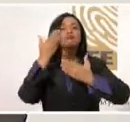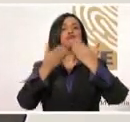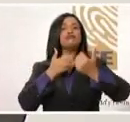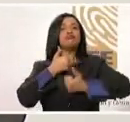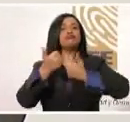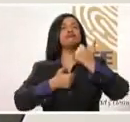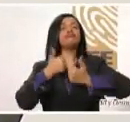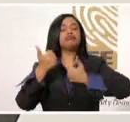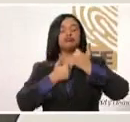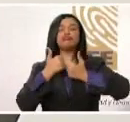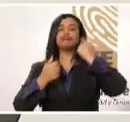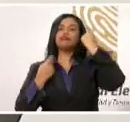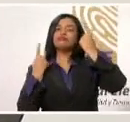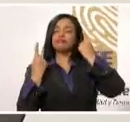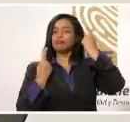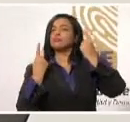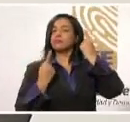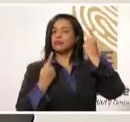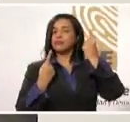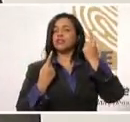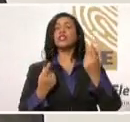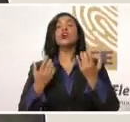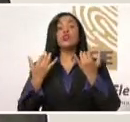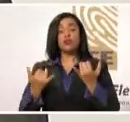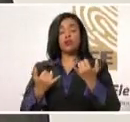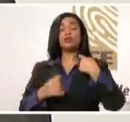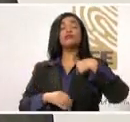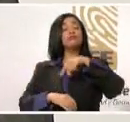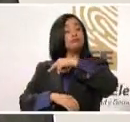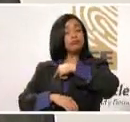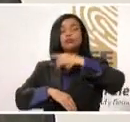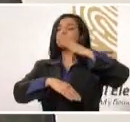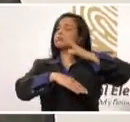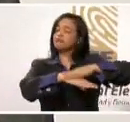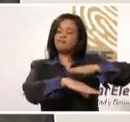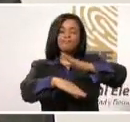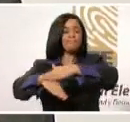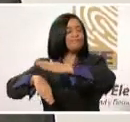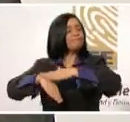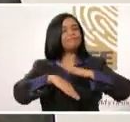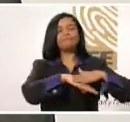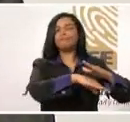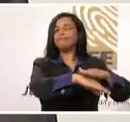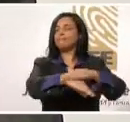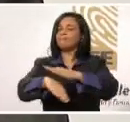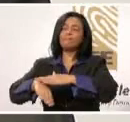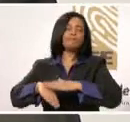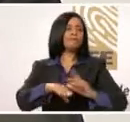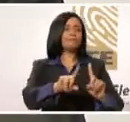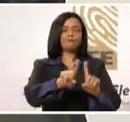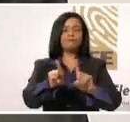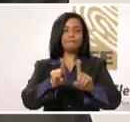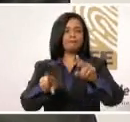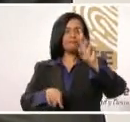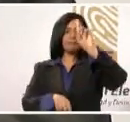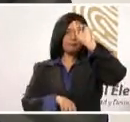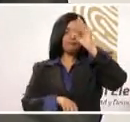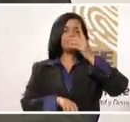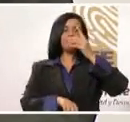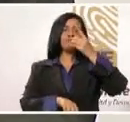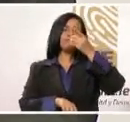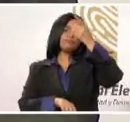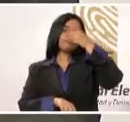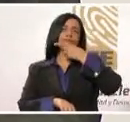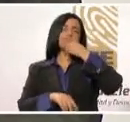pensamiento. Hoy hacemos un llamado a todos los ciudadanos y las ciudadanas hábiles